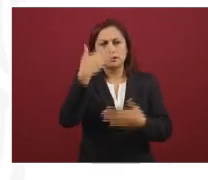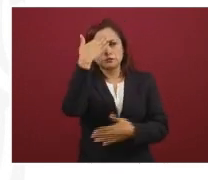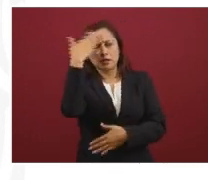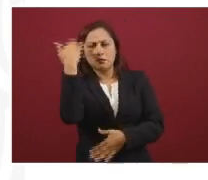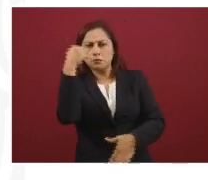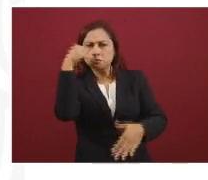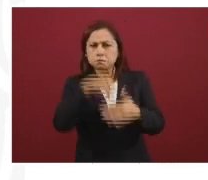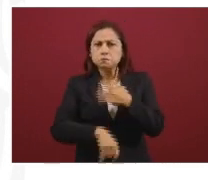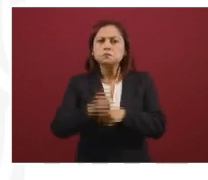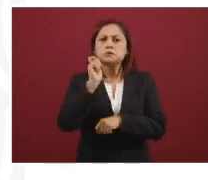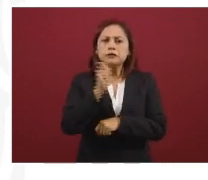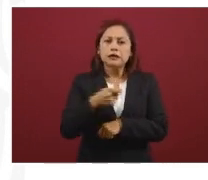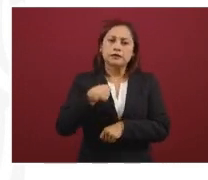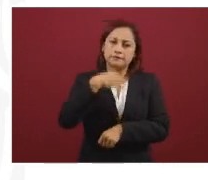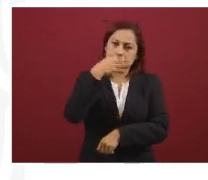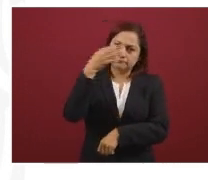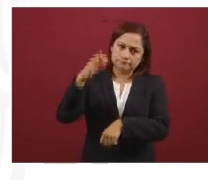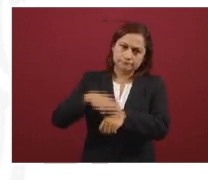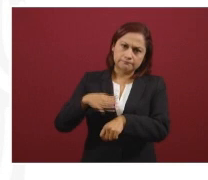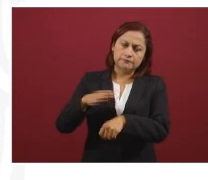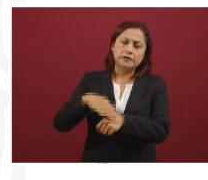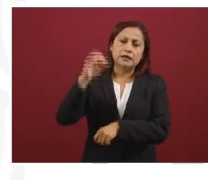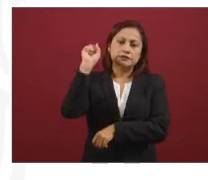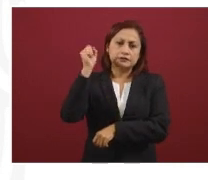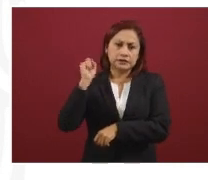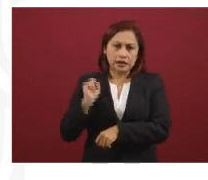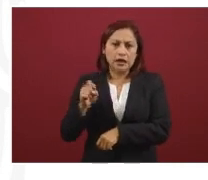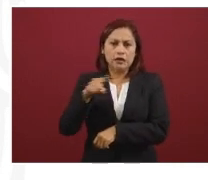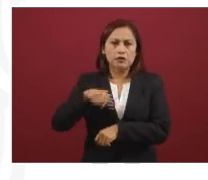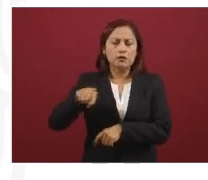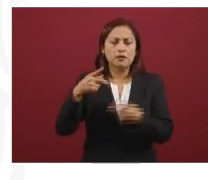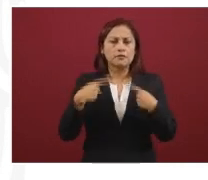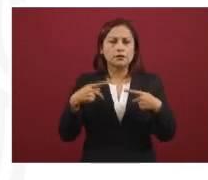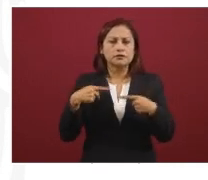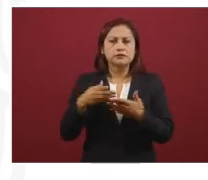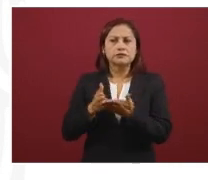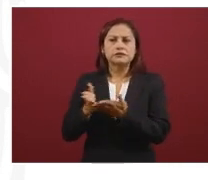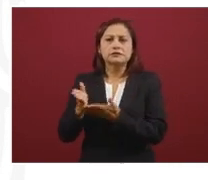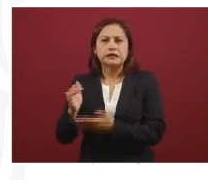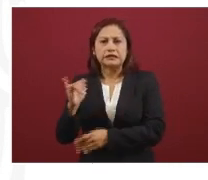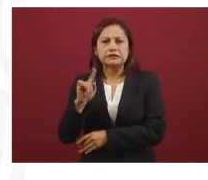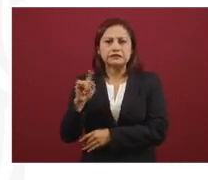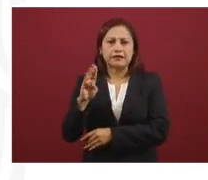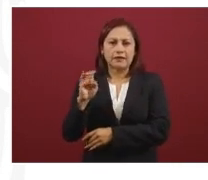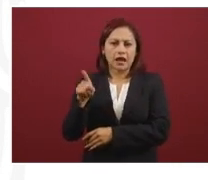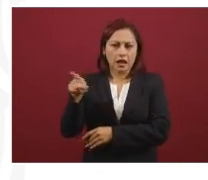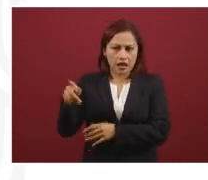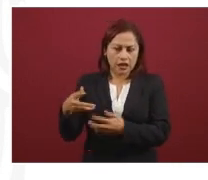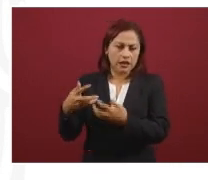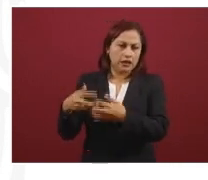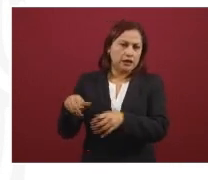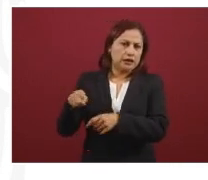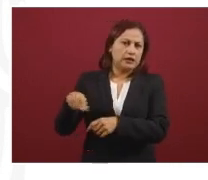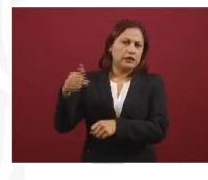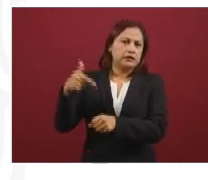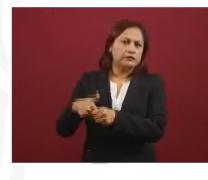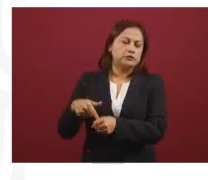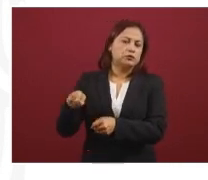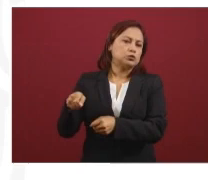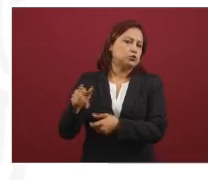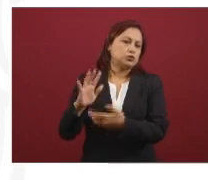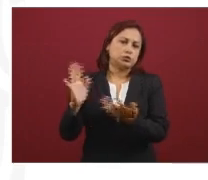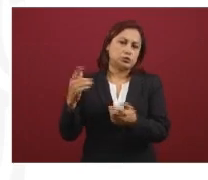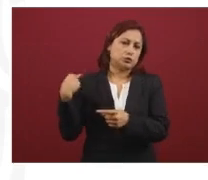pues procuren evitar esta gasolinera Izabal 3, que lleva una constante en 2 meses